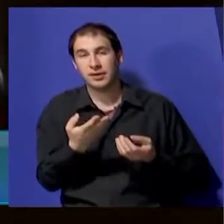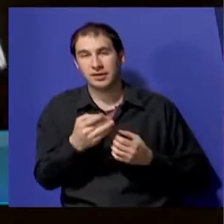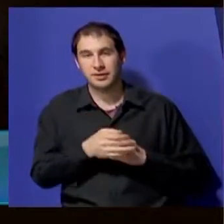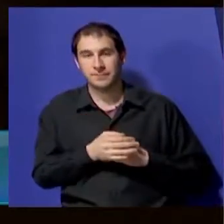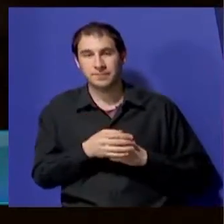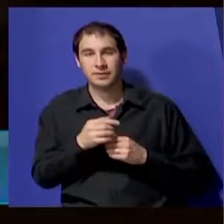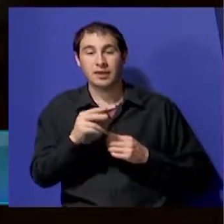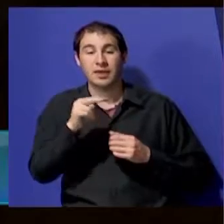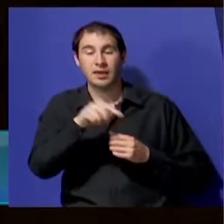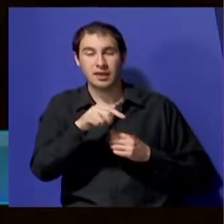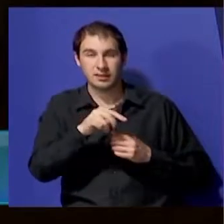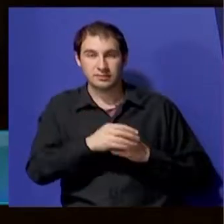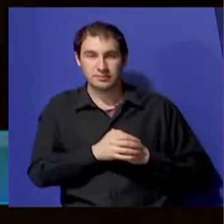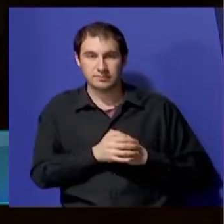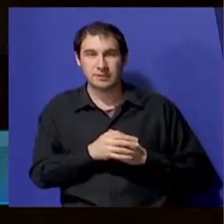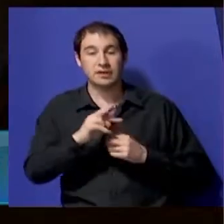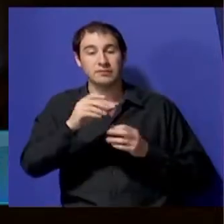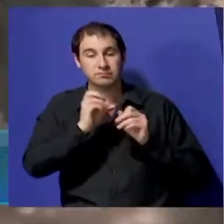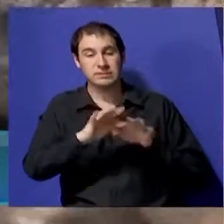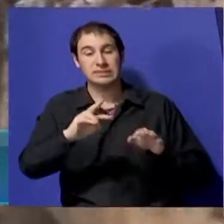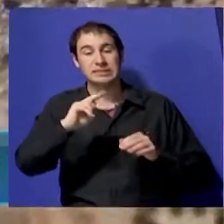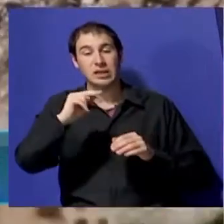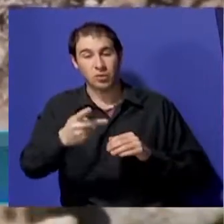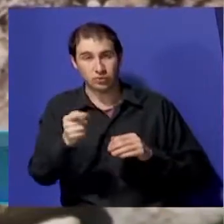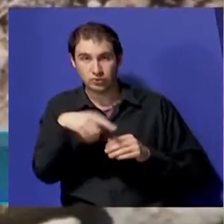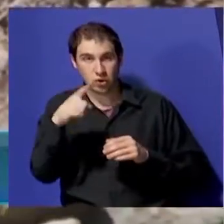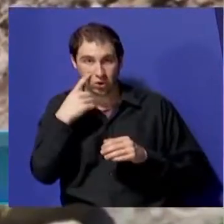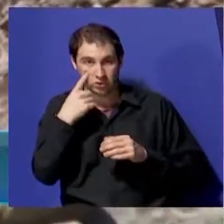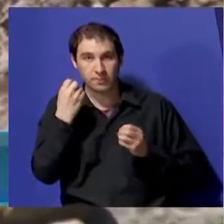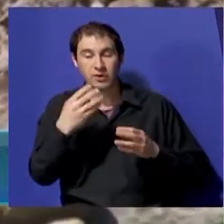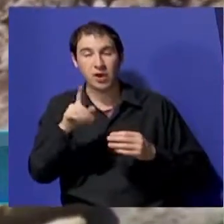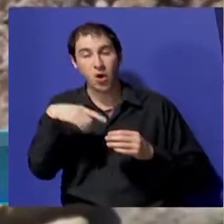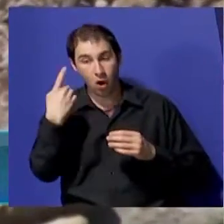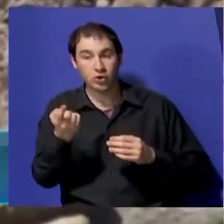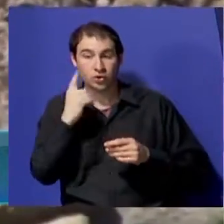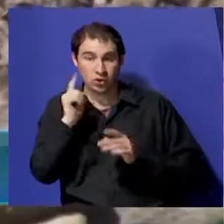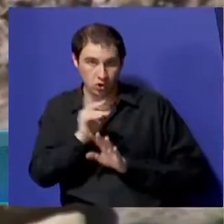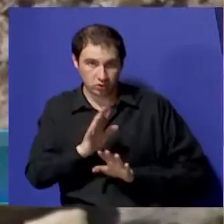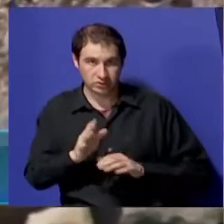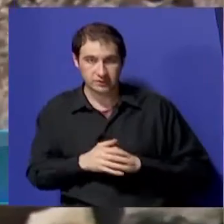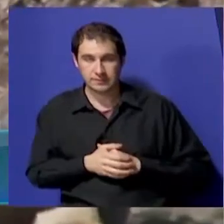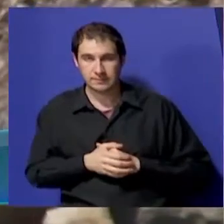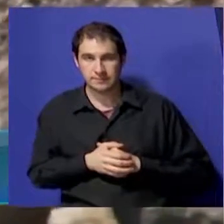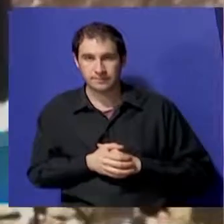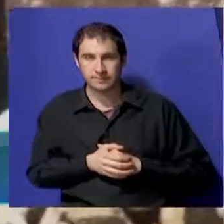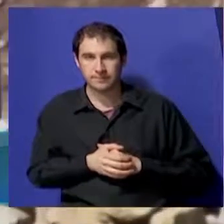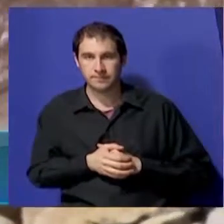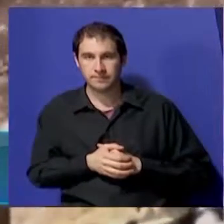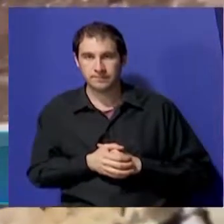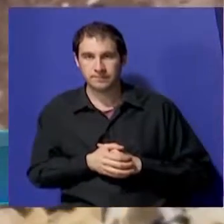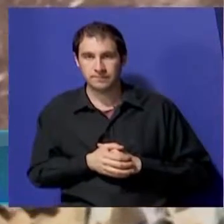en este segundo derrame que conocimos, porque hay otros que no conocimos,